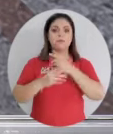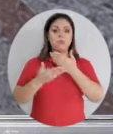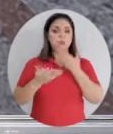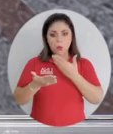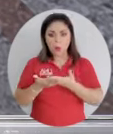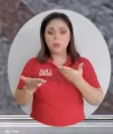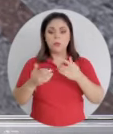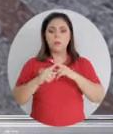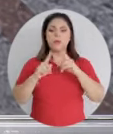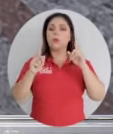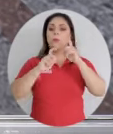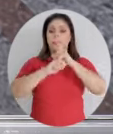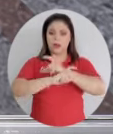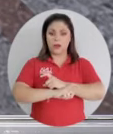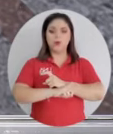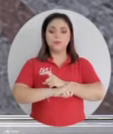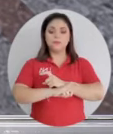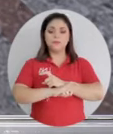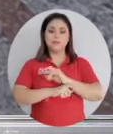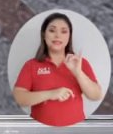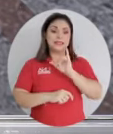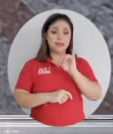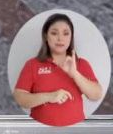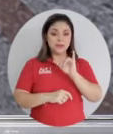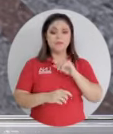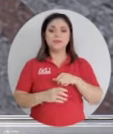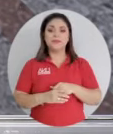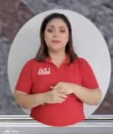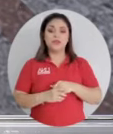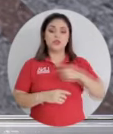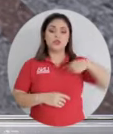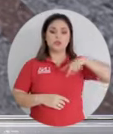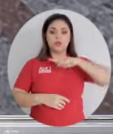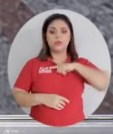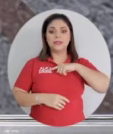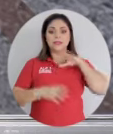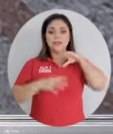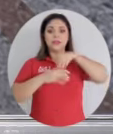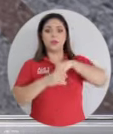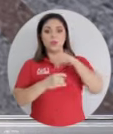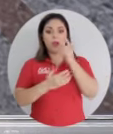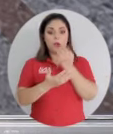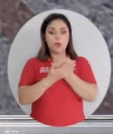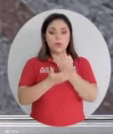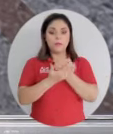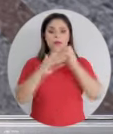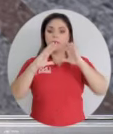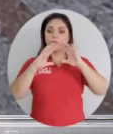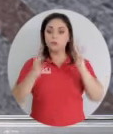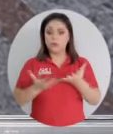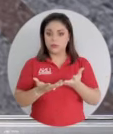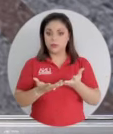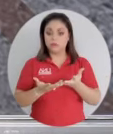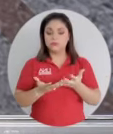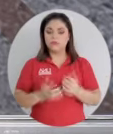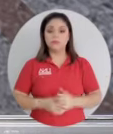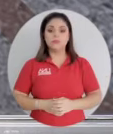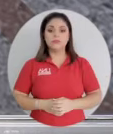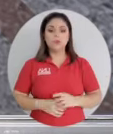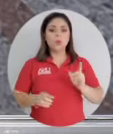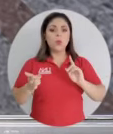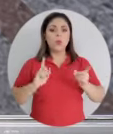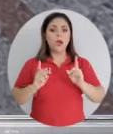complejidades, y que también está inserto en una economía mucho mayor como la economía mundial. ¿Cuáles son los principales